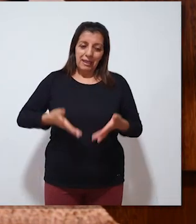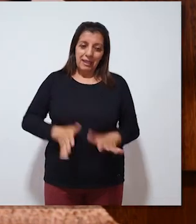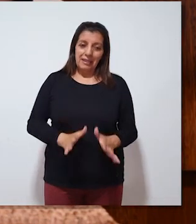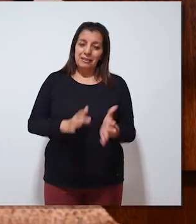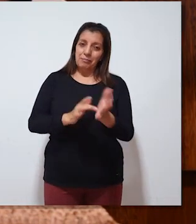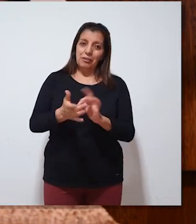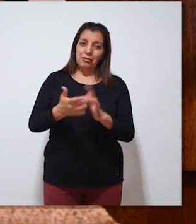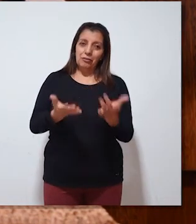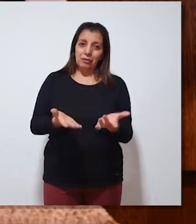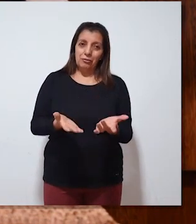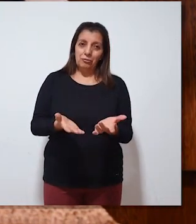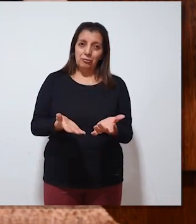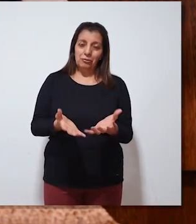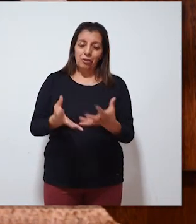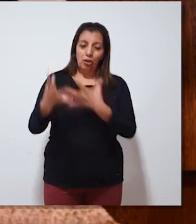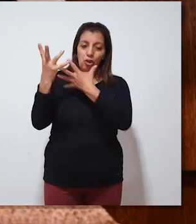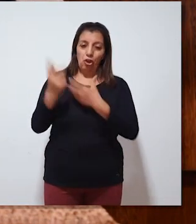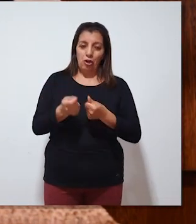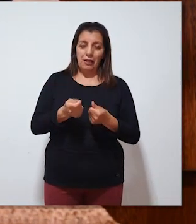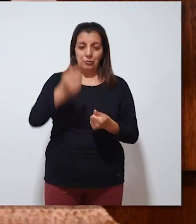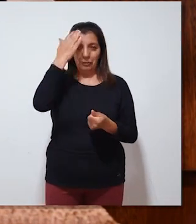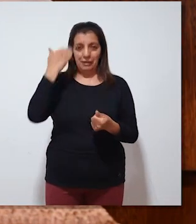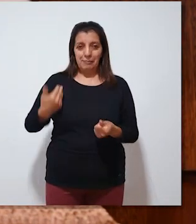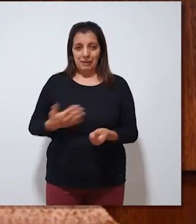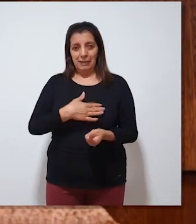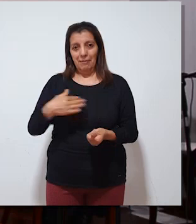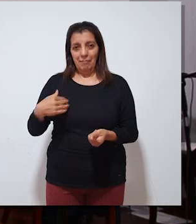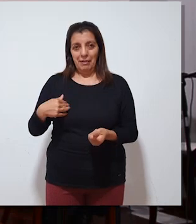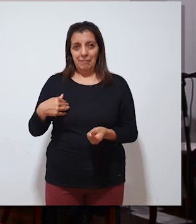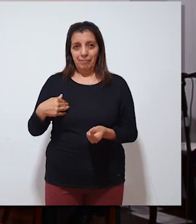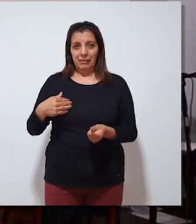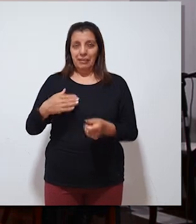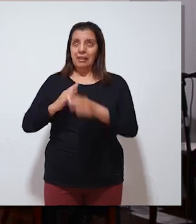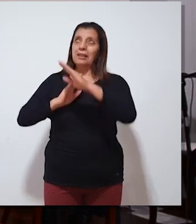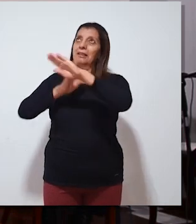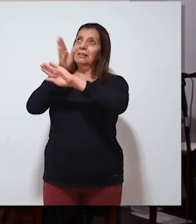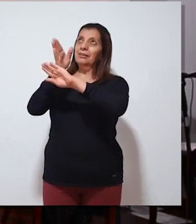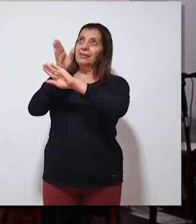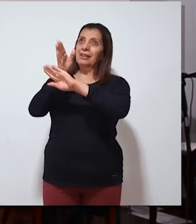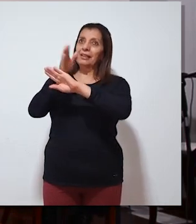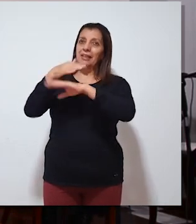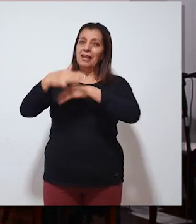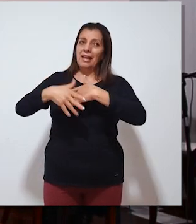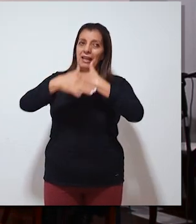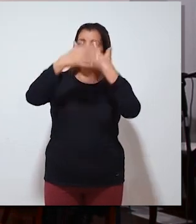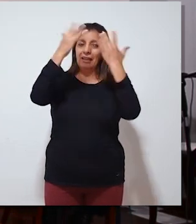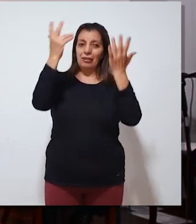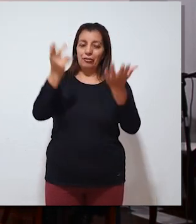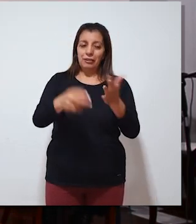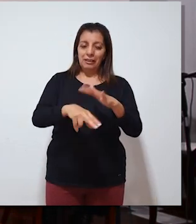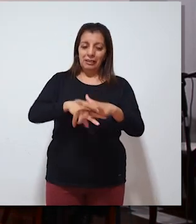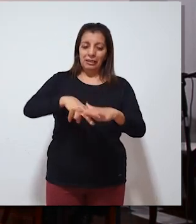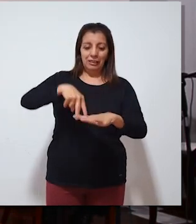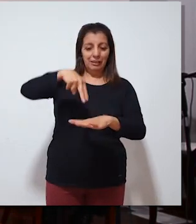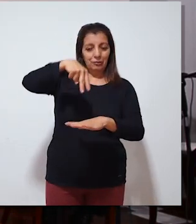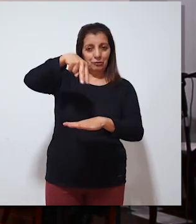de la Virgen María a la gloria de la resurrección. Por nuestro Señor Jesucristo, tu Hijo, que vive y